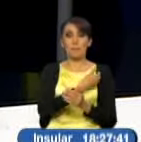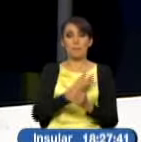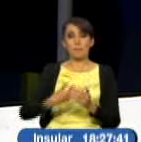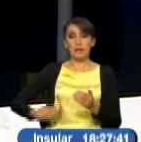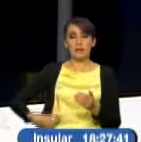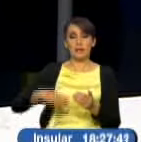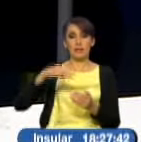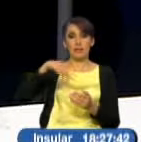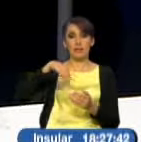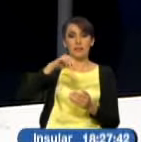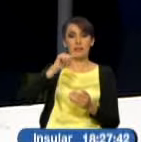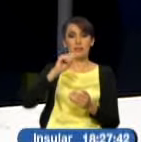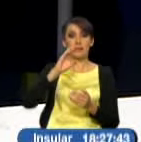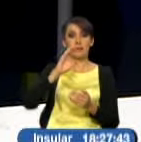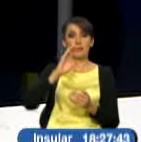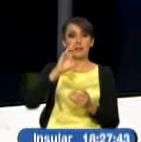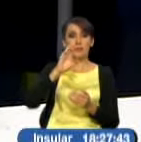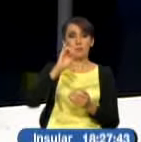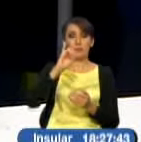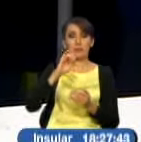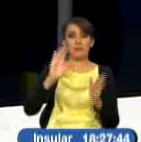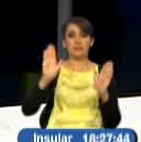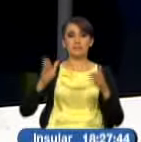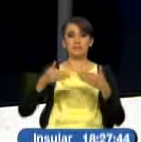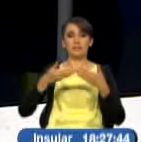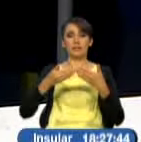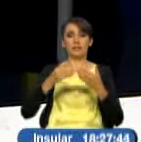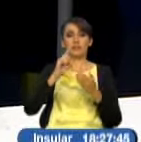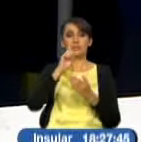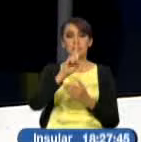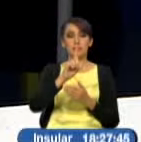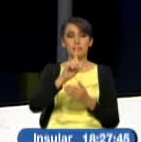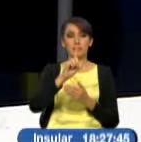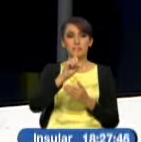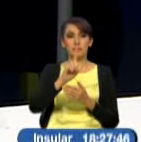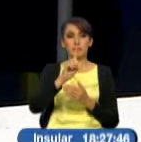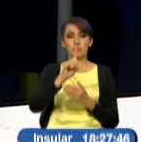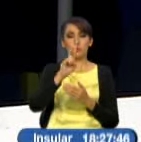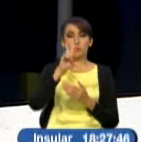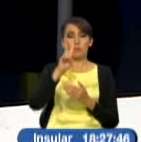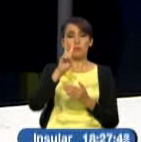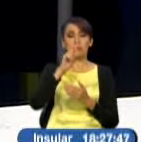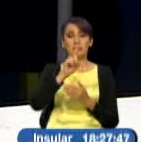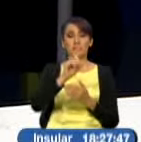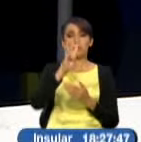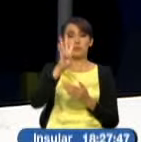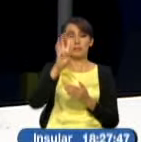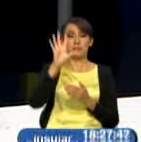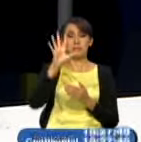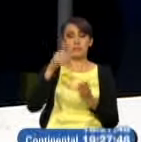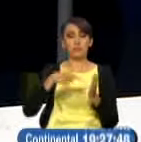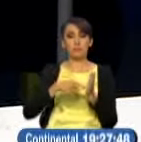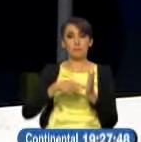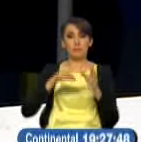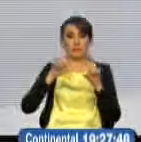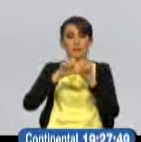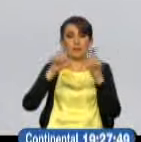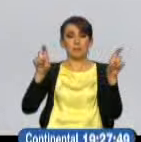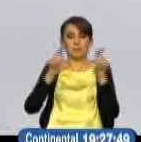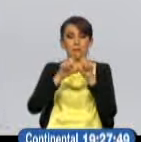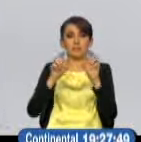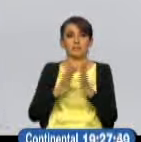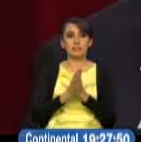menos 5.147 empresas. Se trata de las cifras más altas en los últimos 50 años. Desde